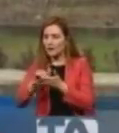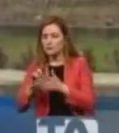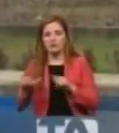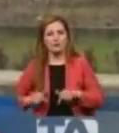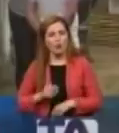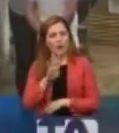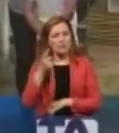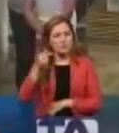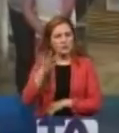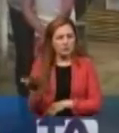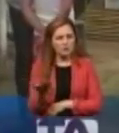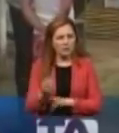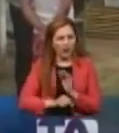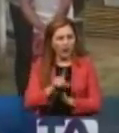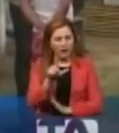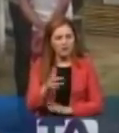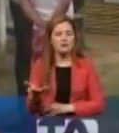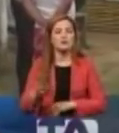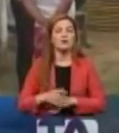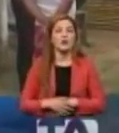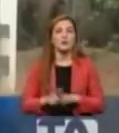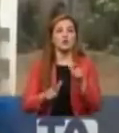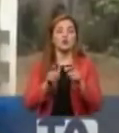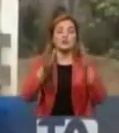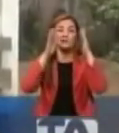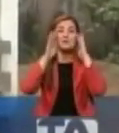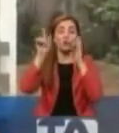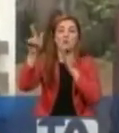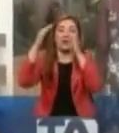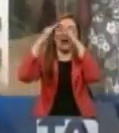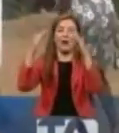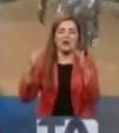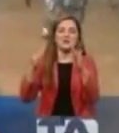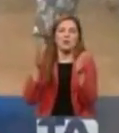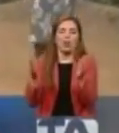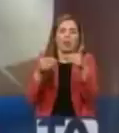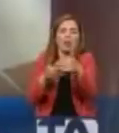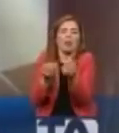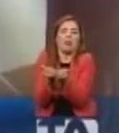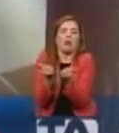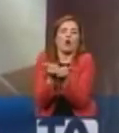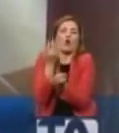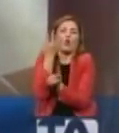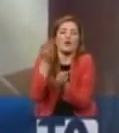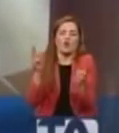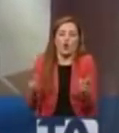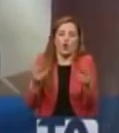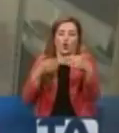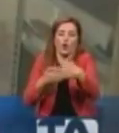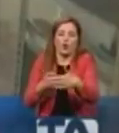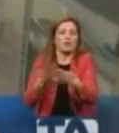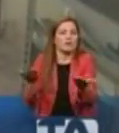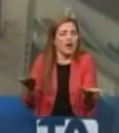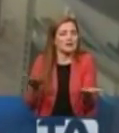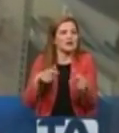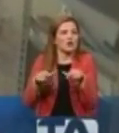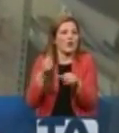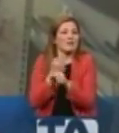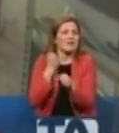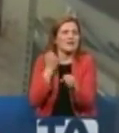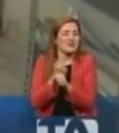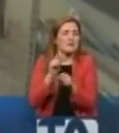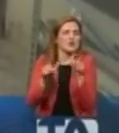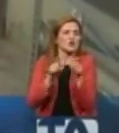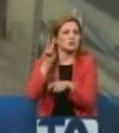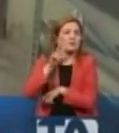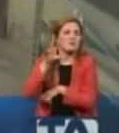en esta parroquia obtienen la atención médica en una edificación de 4 habitaciones. En este lugar laboran alrededor